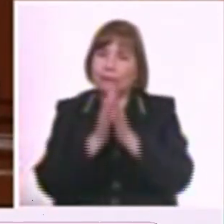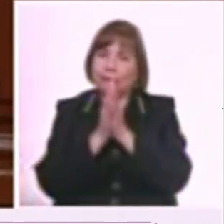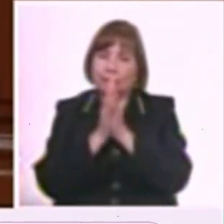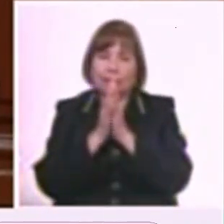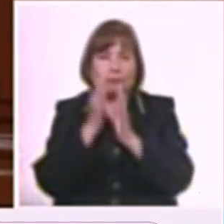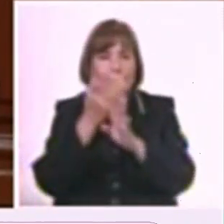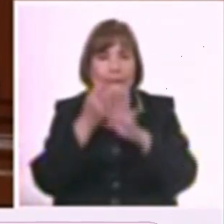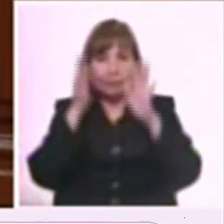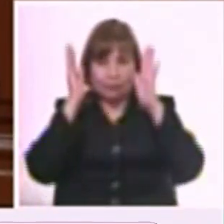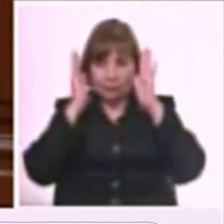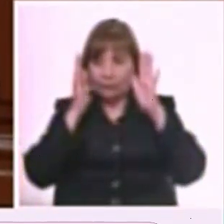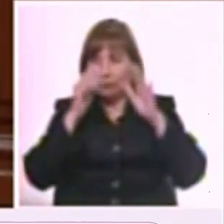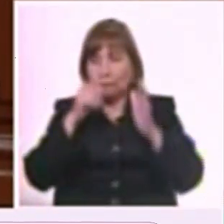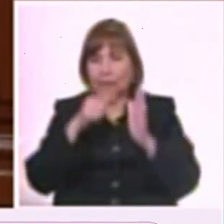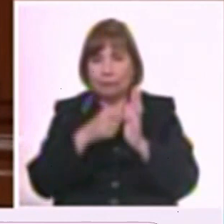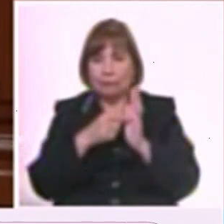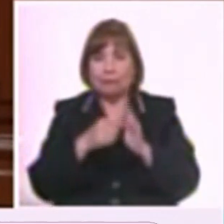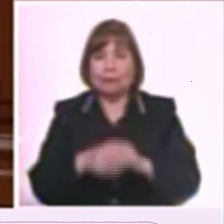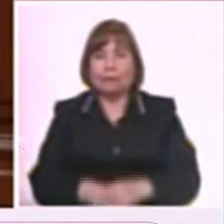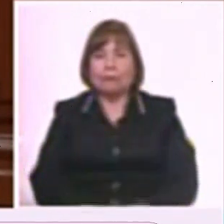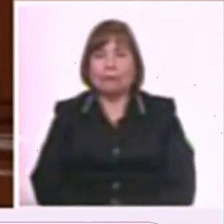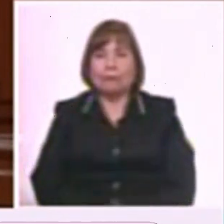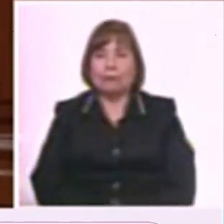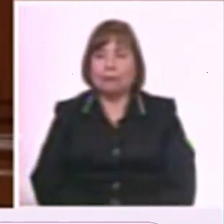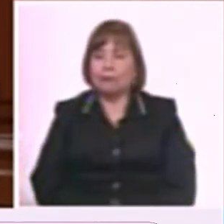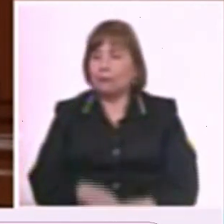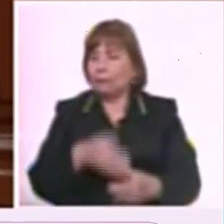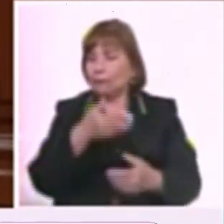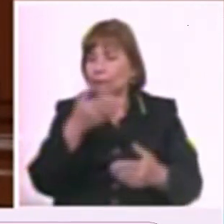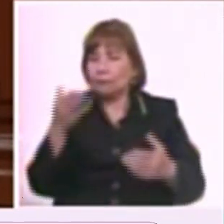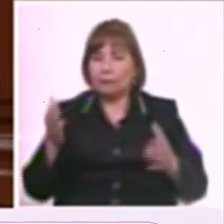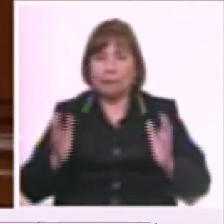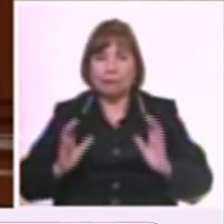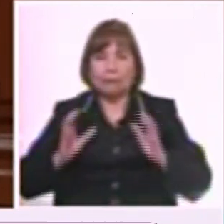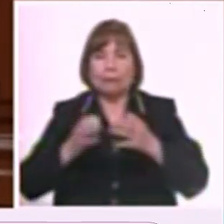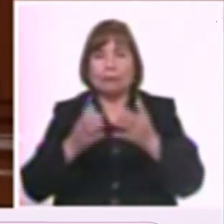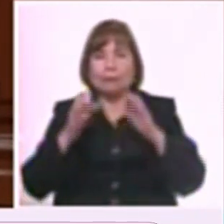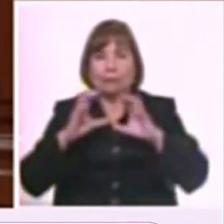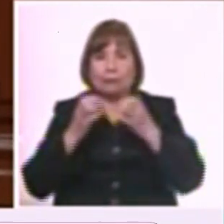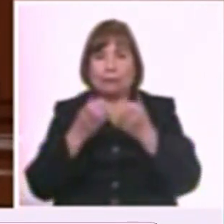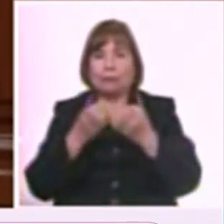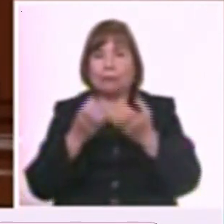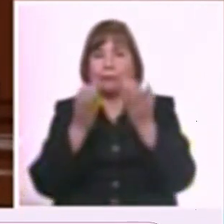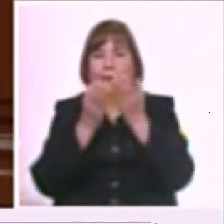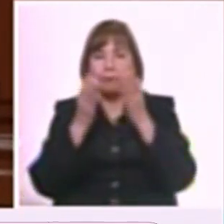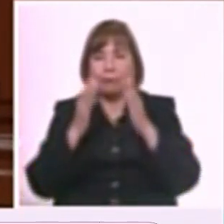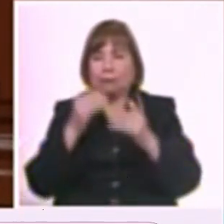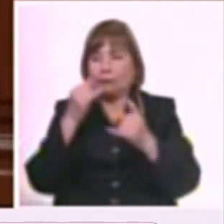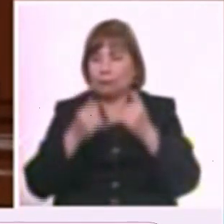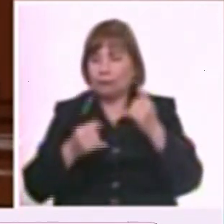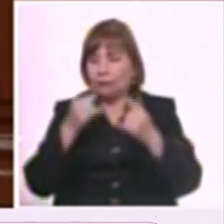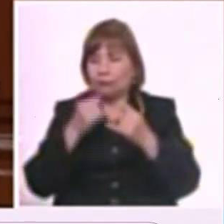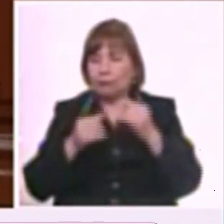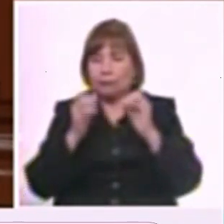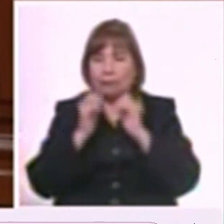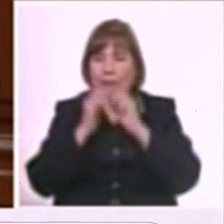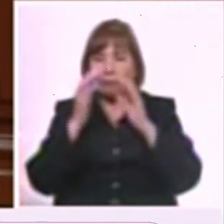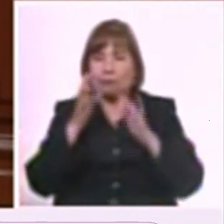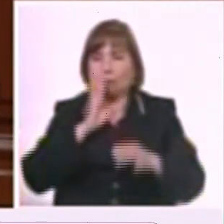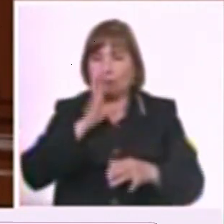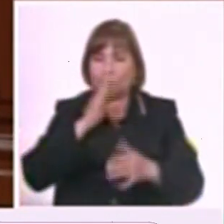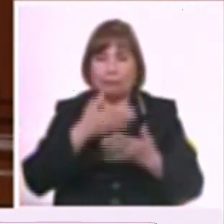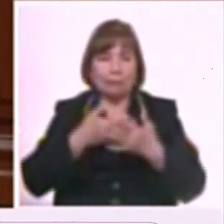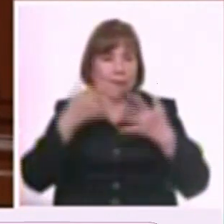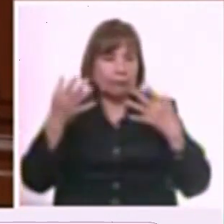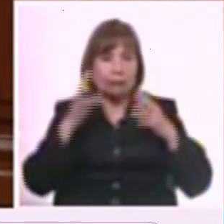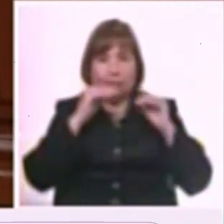asunto. El gobierno financiará e impulsará la ejecución de un plan de reposición de la infraestructura